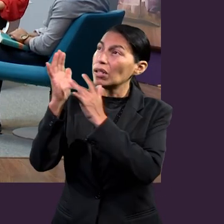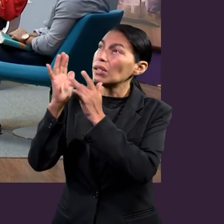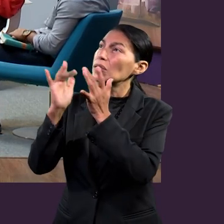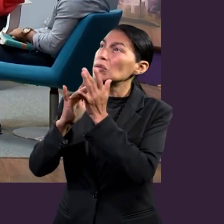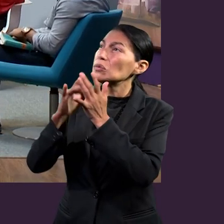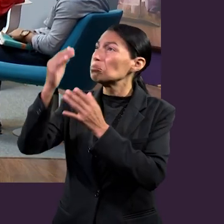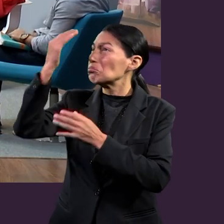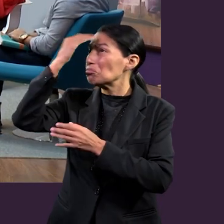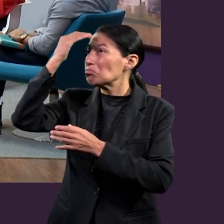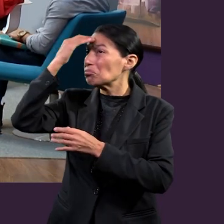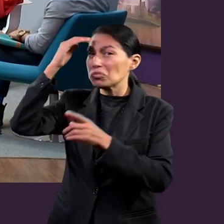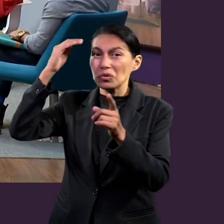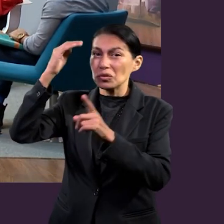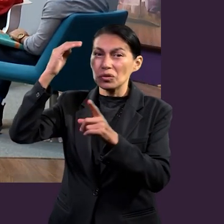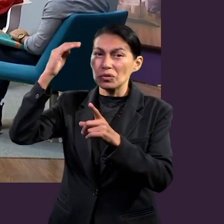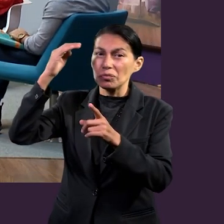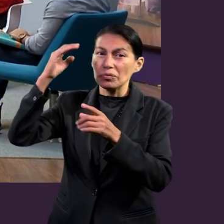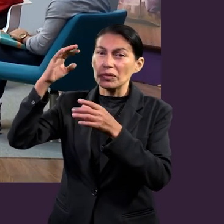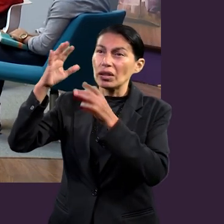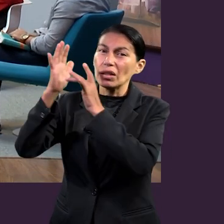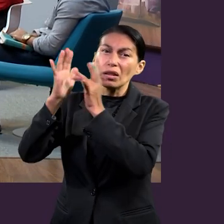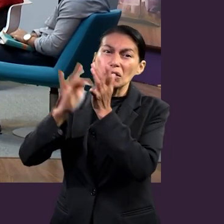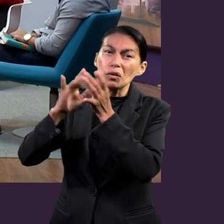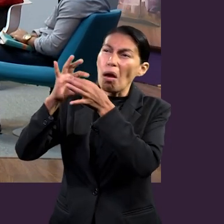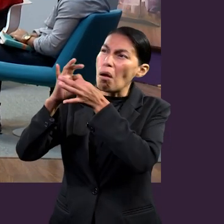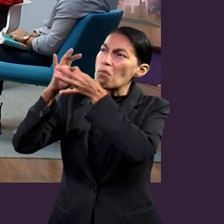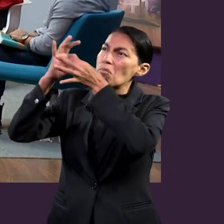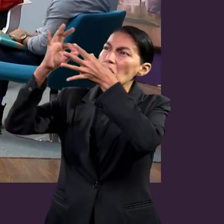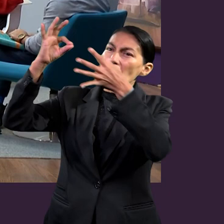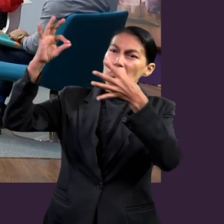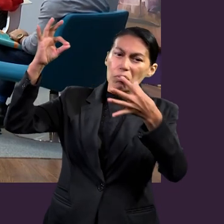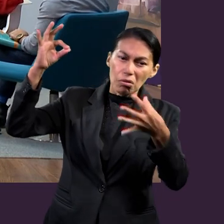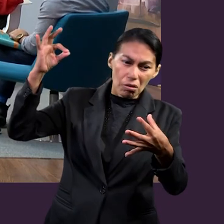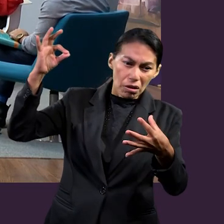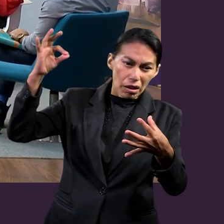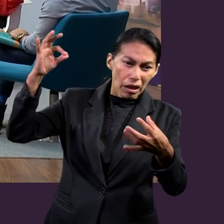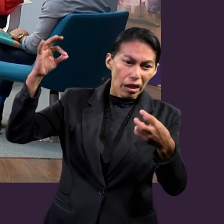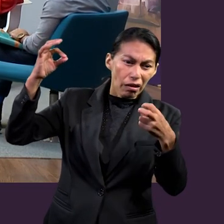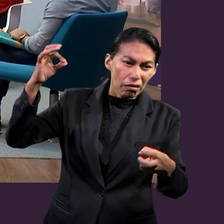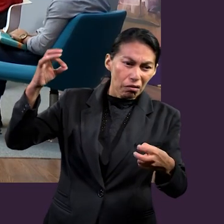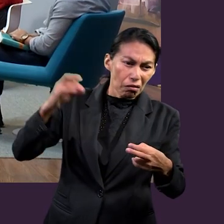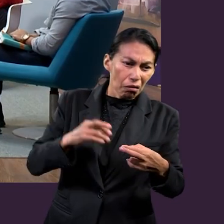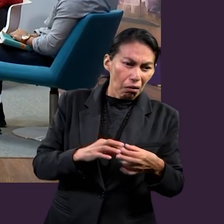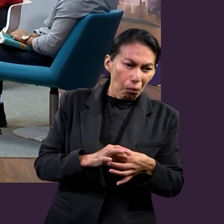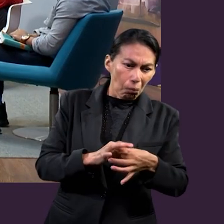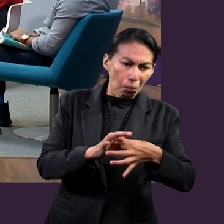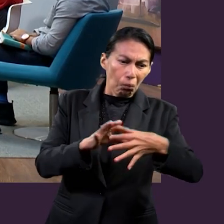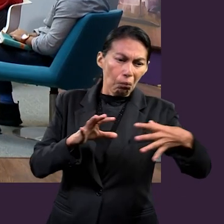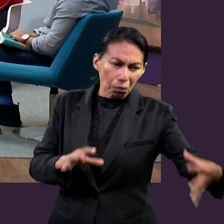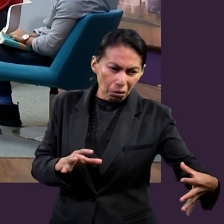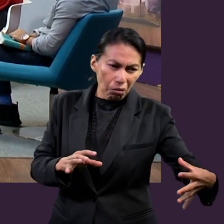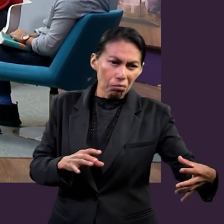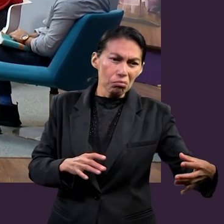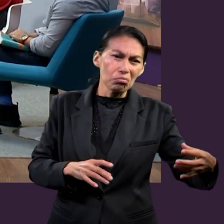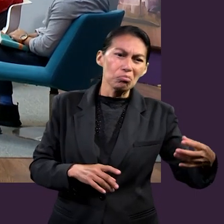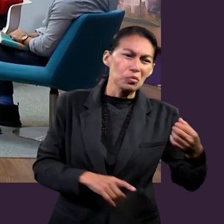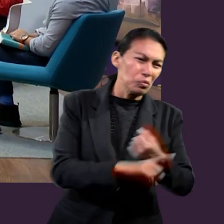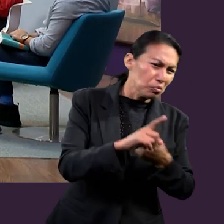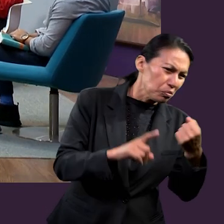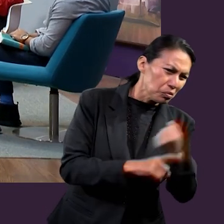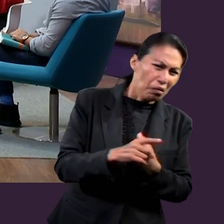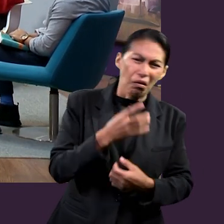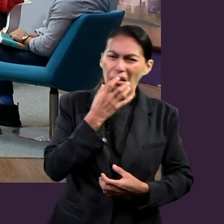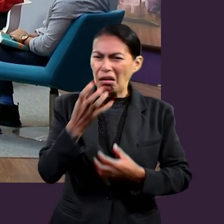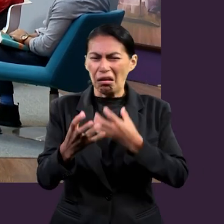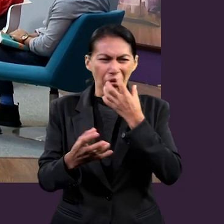de realmente conocer a Jesús. Y él nos está diciendo, quiten todo eso. Y ahora, en vez de todo eso, como hace rato